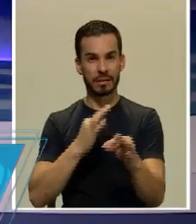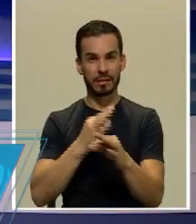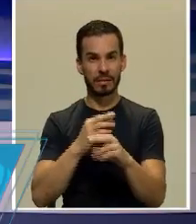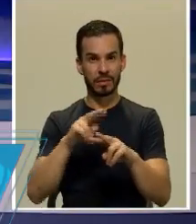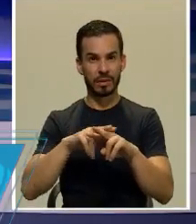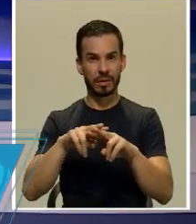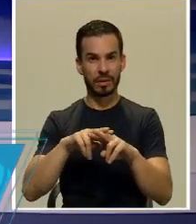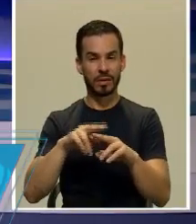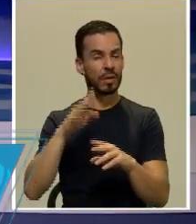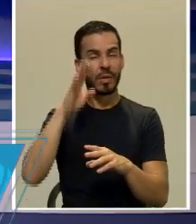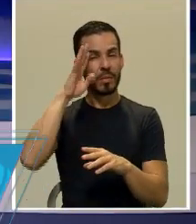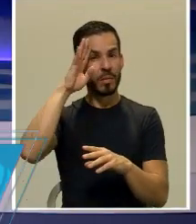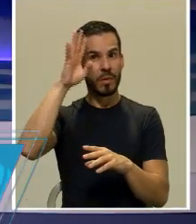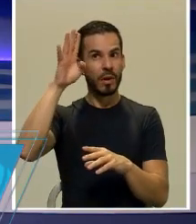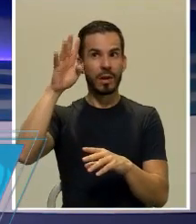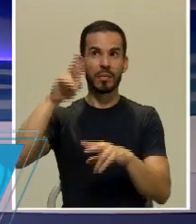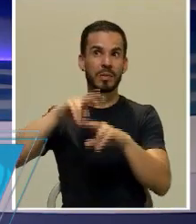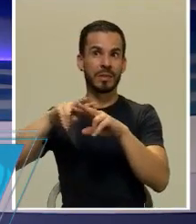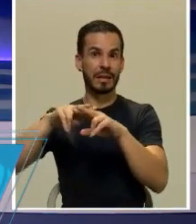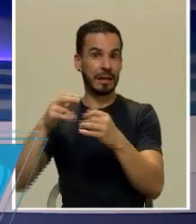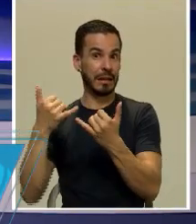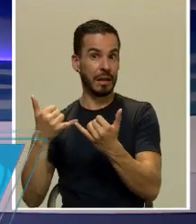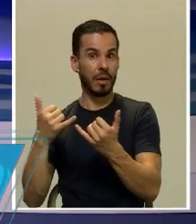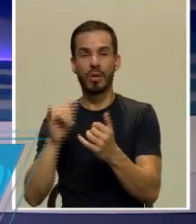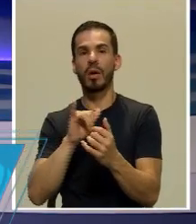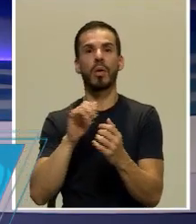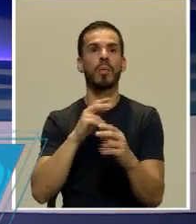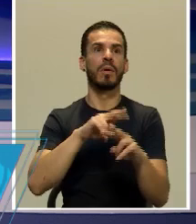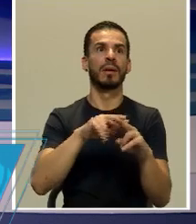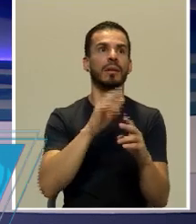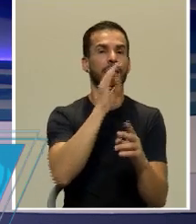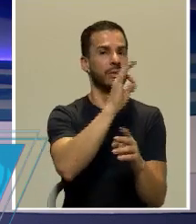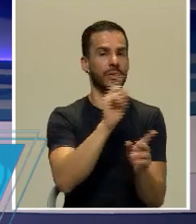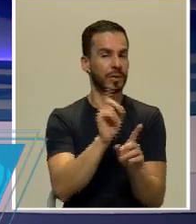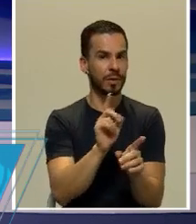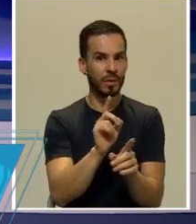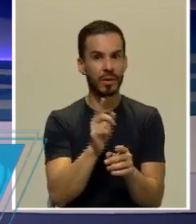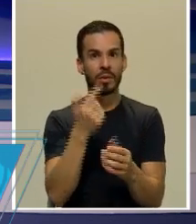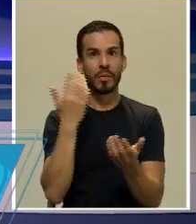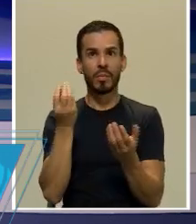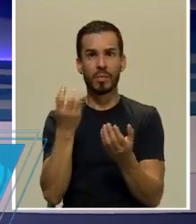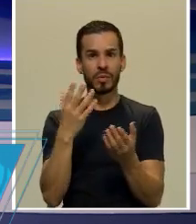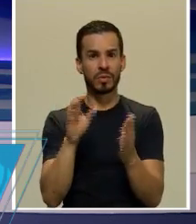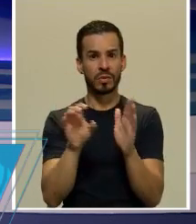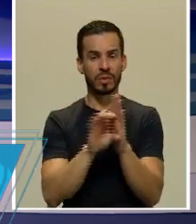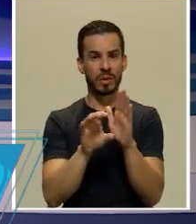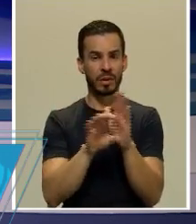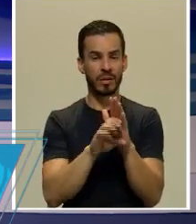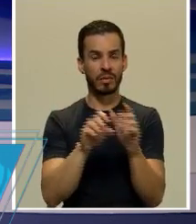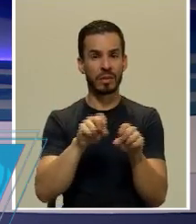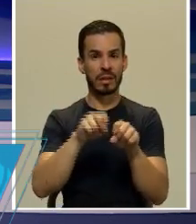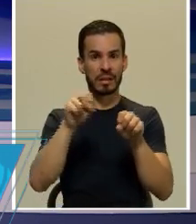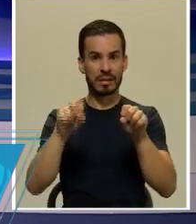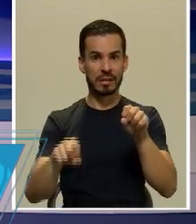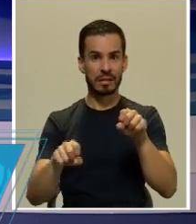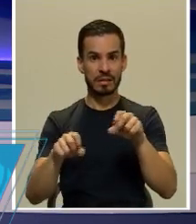podemos imaginar el tren actual como el tren futuro. Si vemos muchas de las fotografías de los sistemas de riel